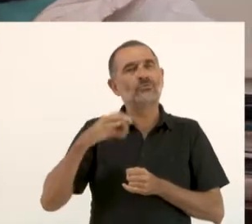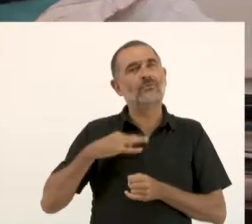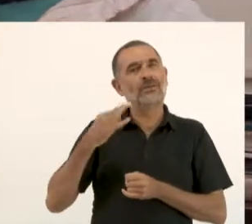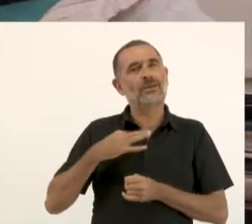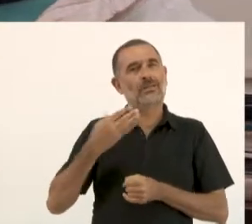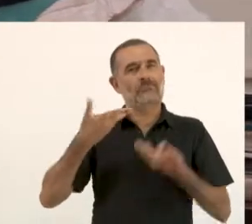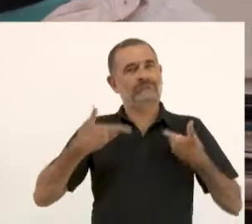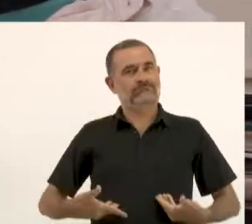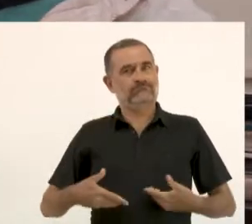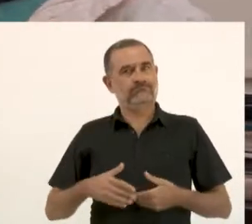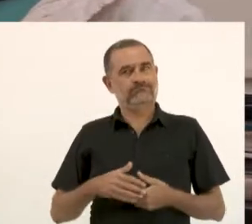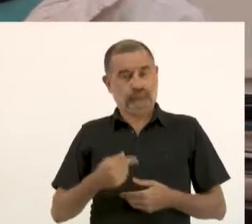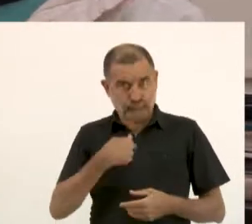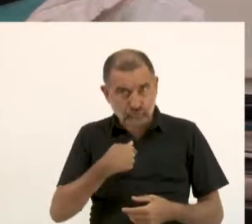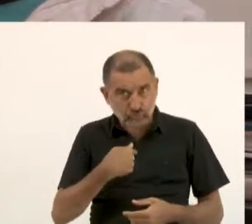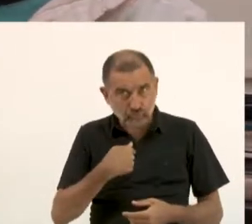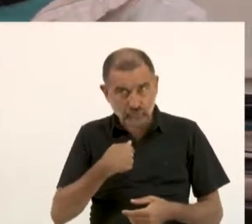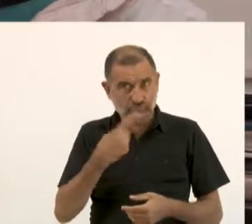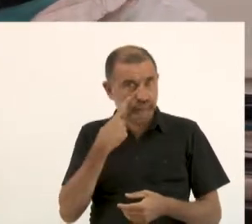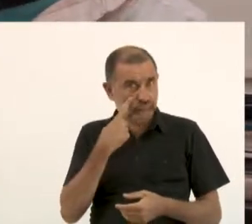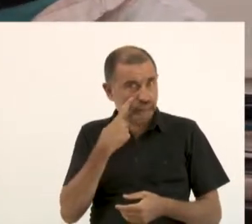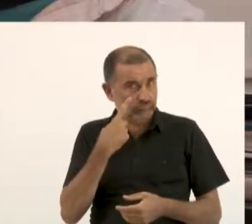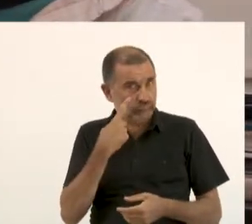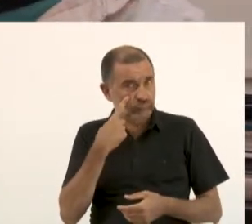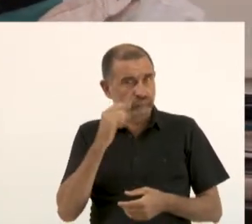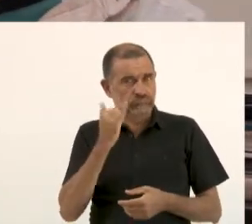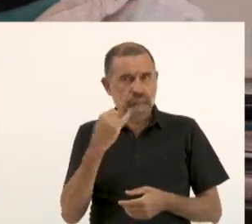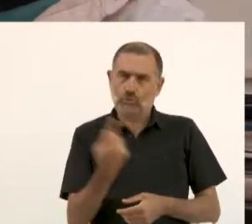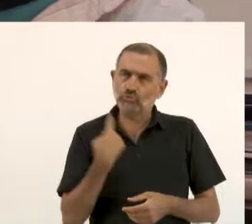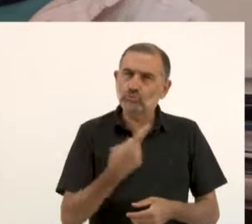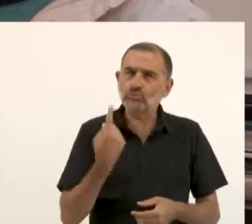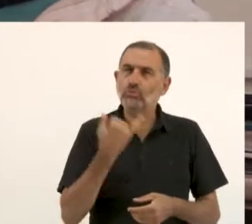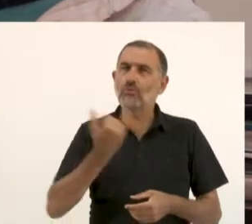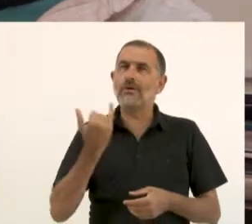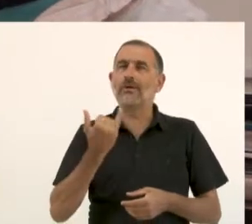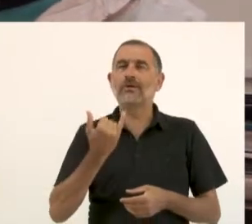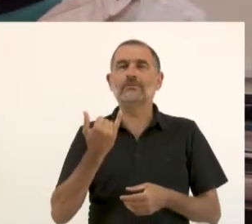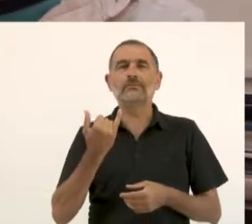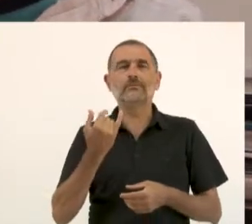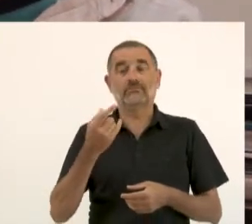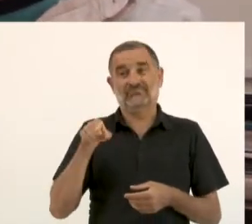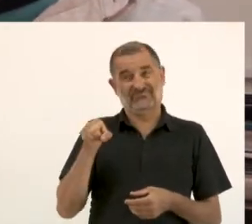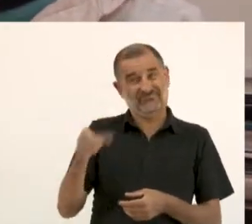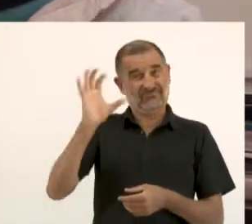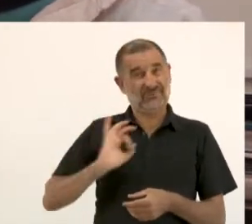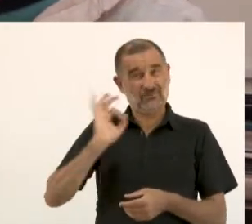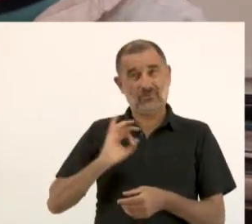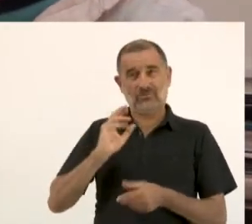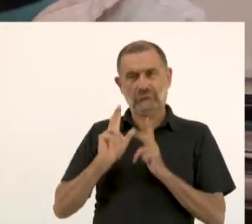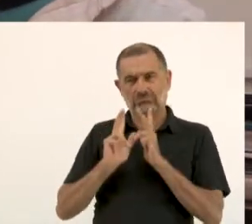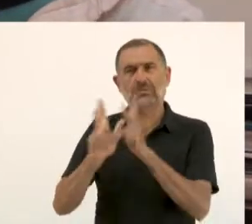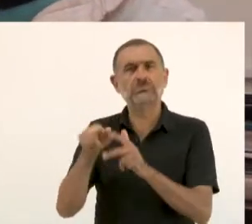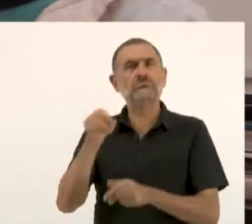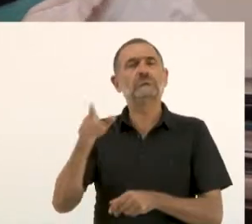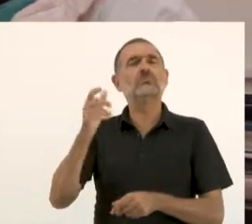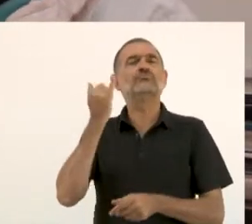sobreviviendo a ese proceso, porque parece ser que la historia de Córdoba nos pone hasta un día, una fecha,